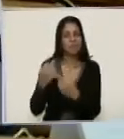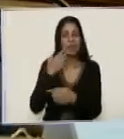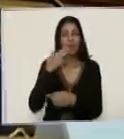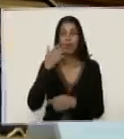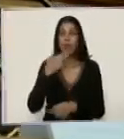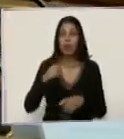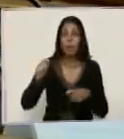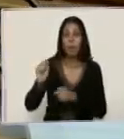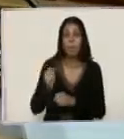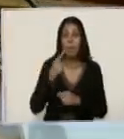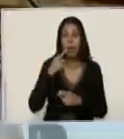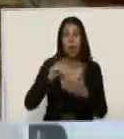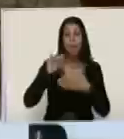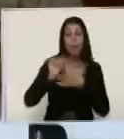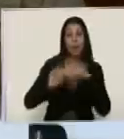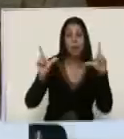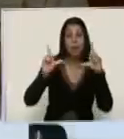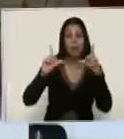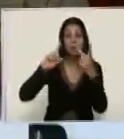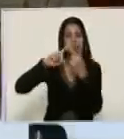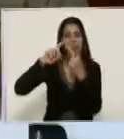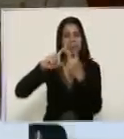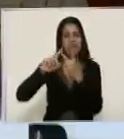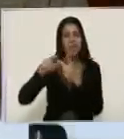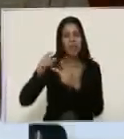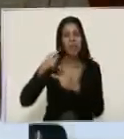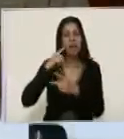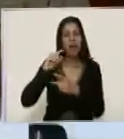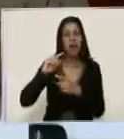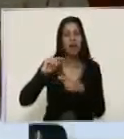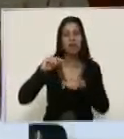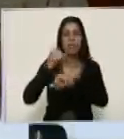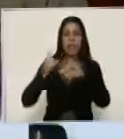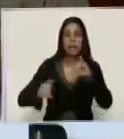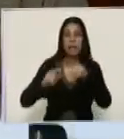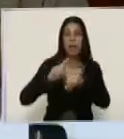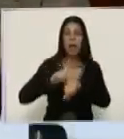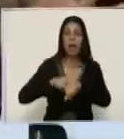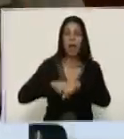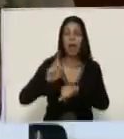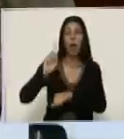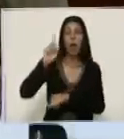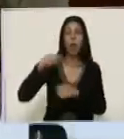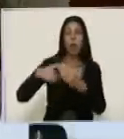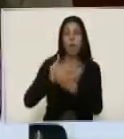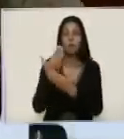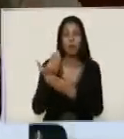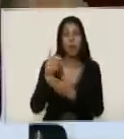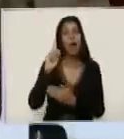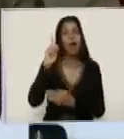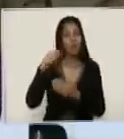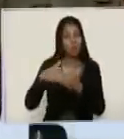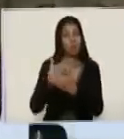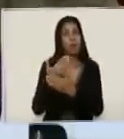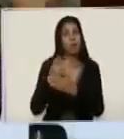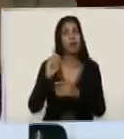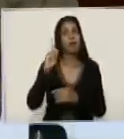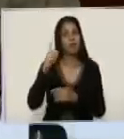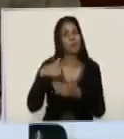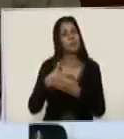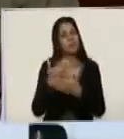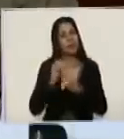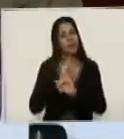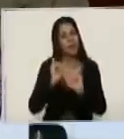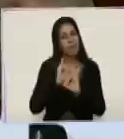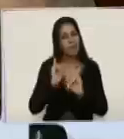12 y 10. Mentira, a la 1. A la 1, ¿va? Vamos a sincerarnos. Termina a la 1 y a